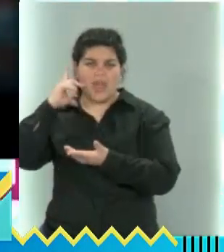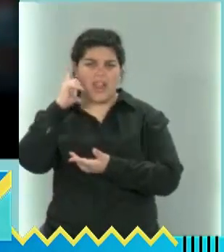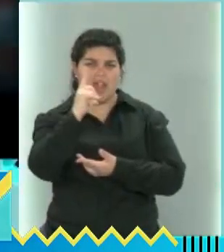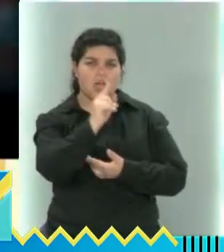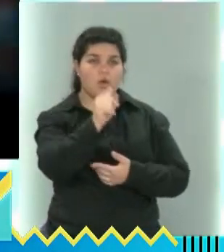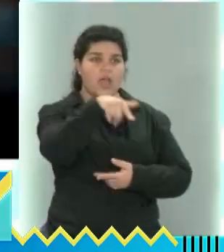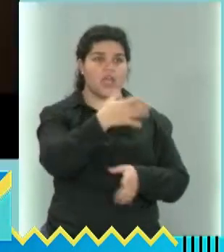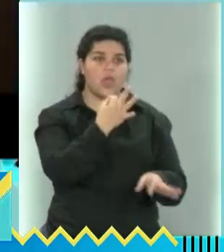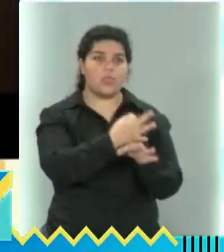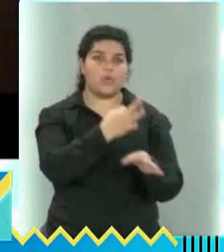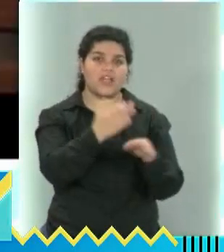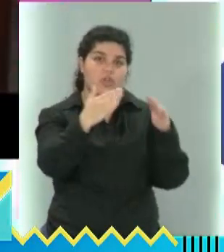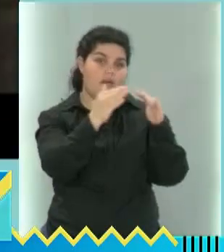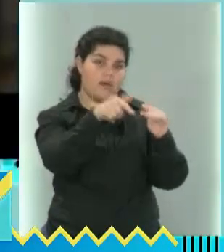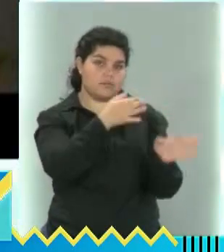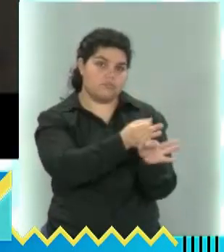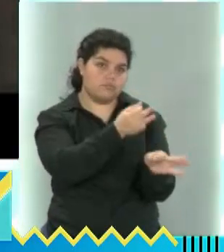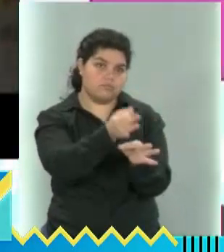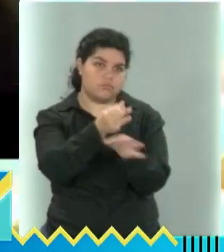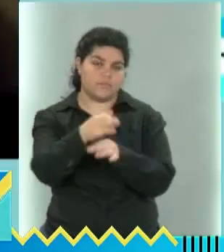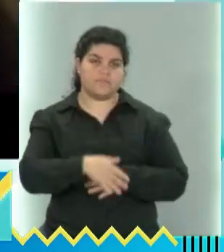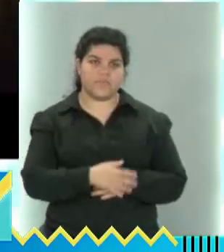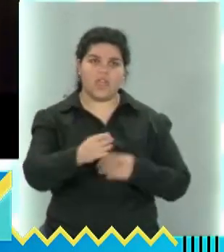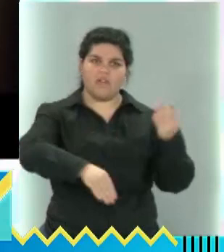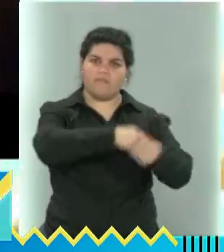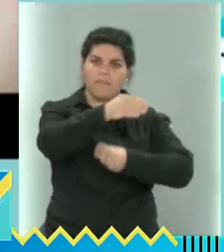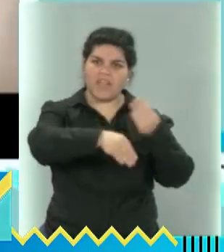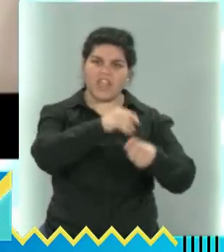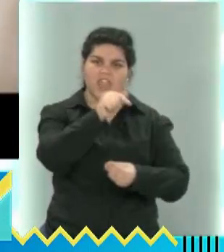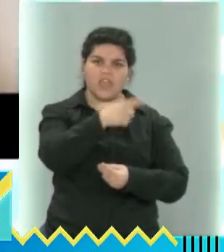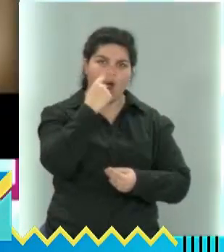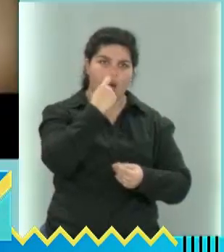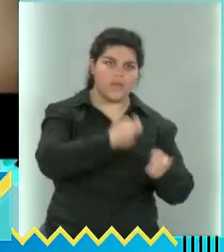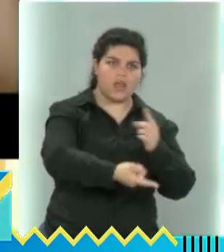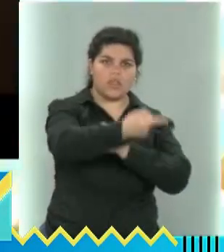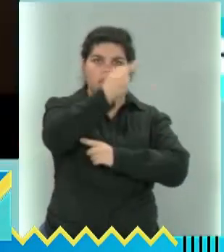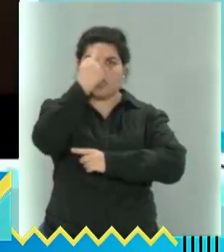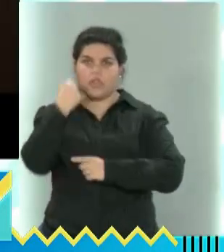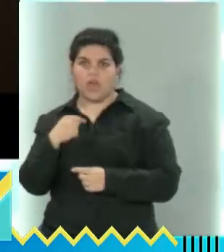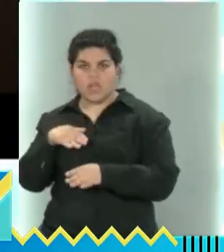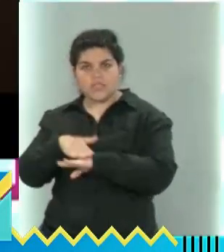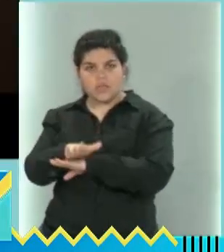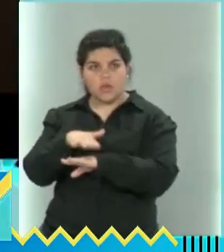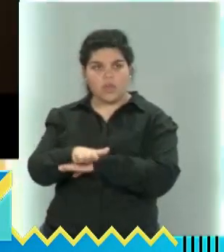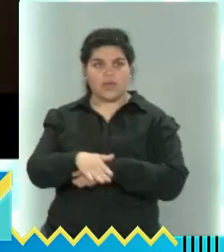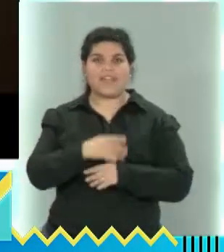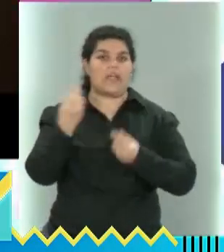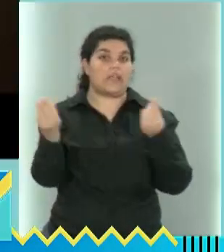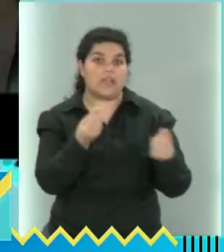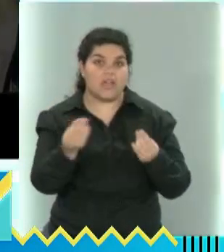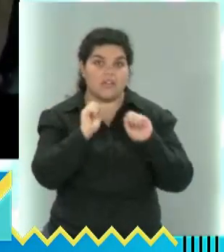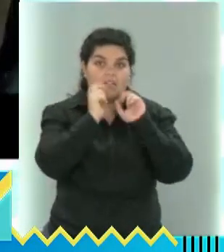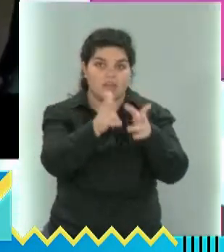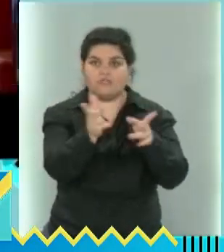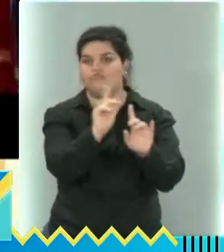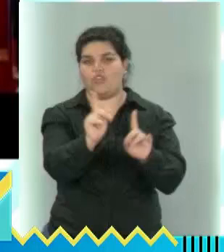una educación en casa. Un día la familia de Ben se ve obligada a volver a la civilización. No vamos a decir qué pasa porque si no sería